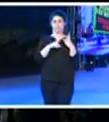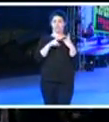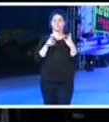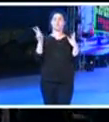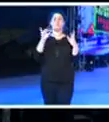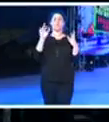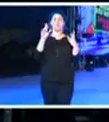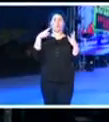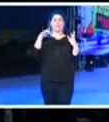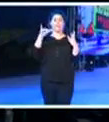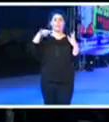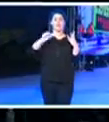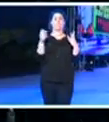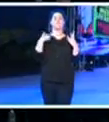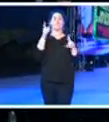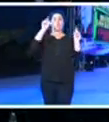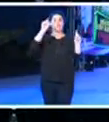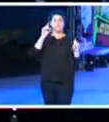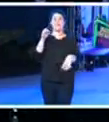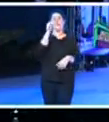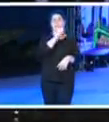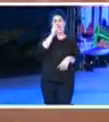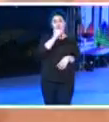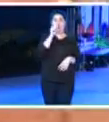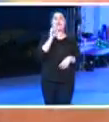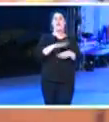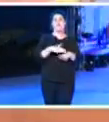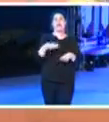Virginia Rodríguez, profesora de karaoke en la UI.